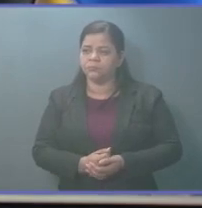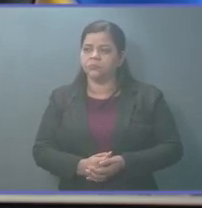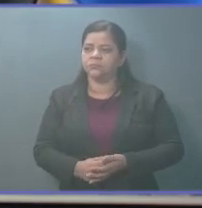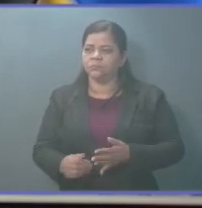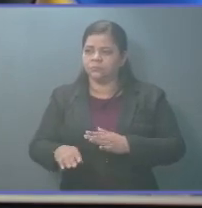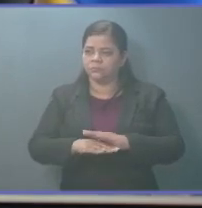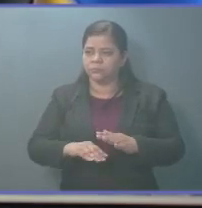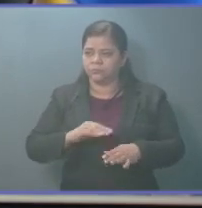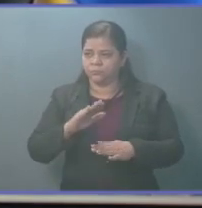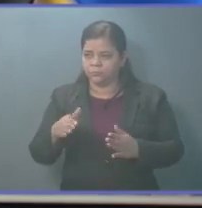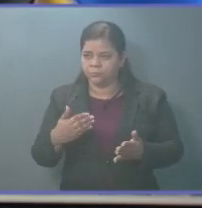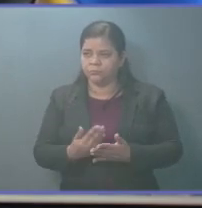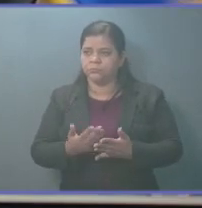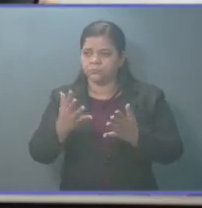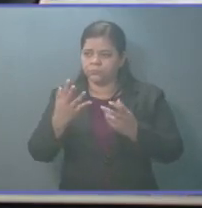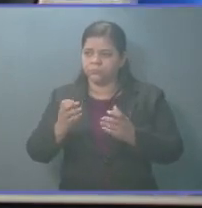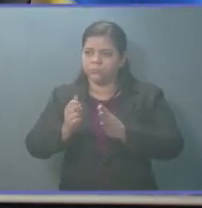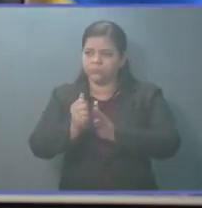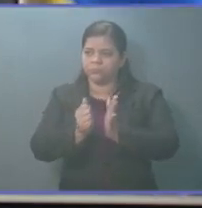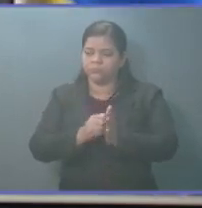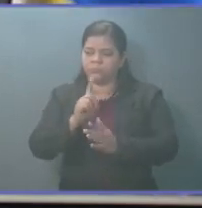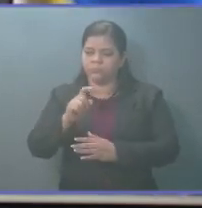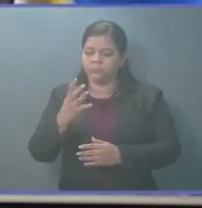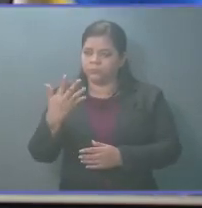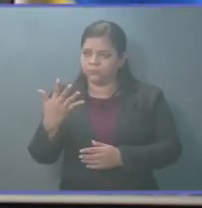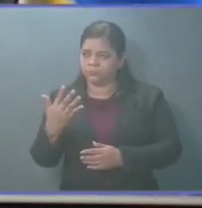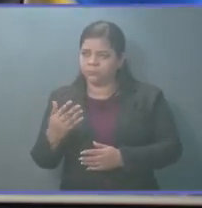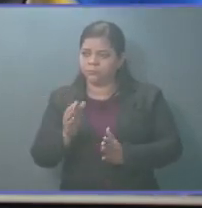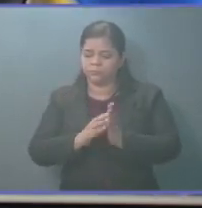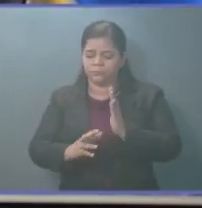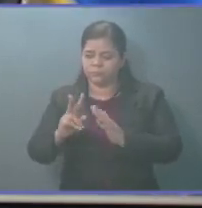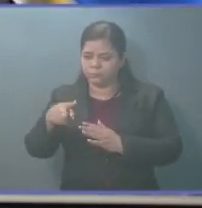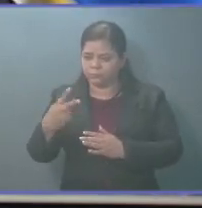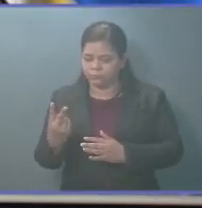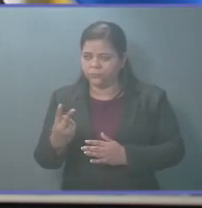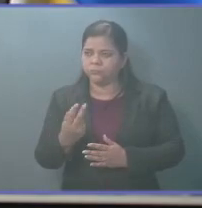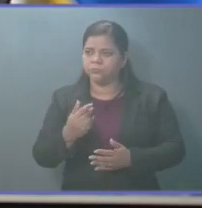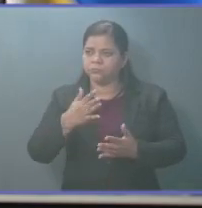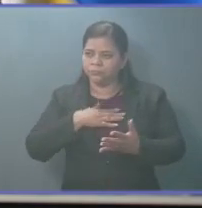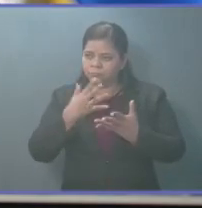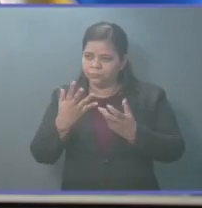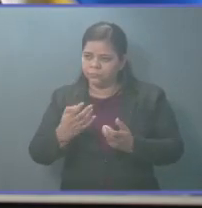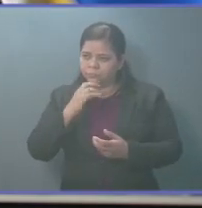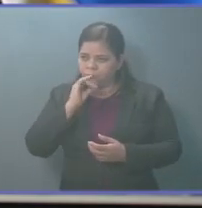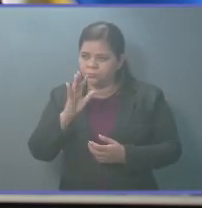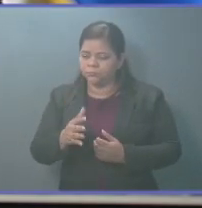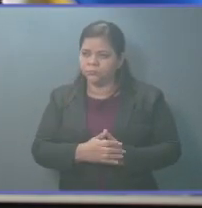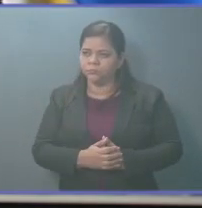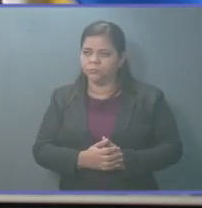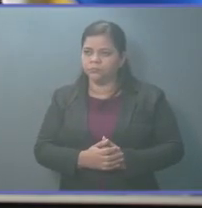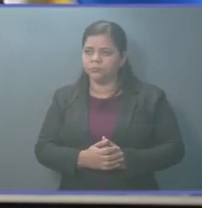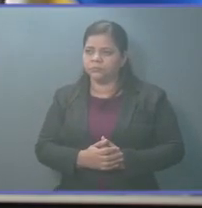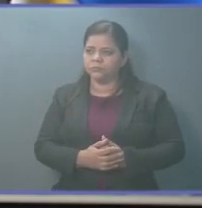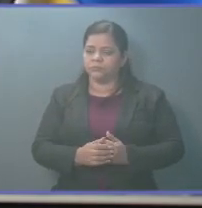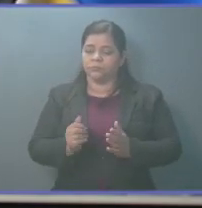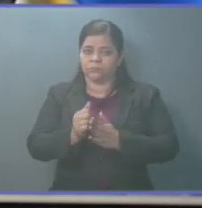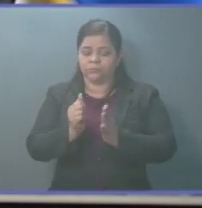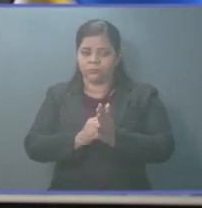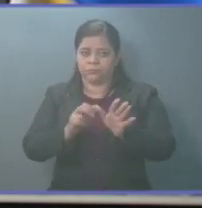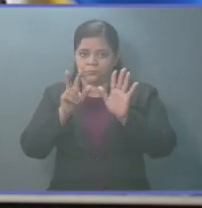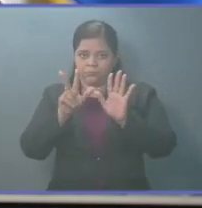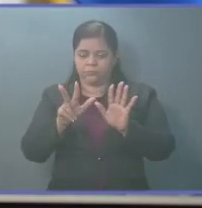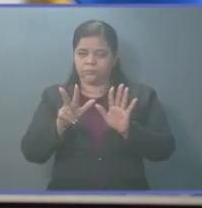de ello, repito, invoco el artículo 115, inciso segundo. Quiero permitirme sobre la marcha leer el artículo 8 del